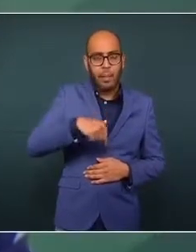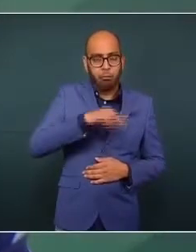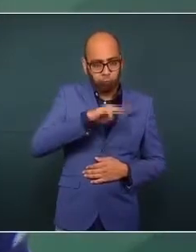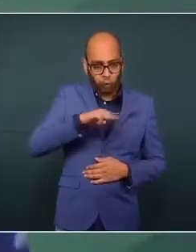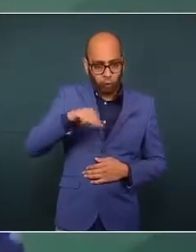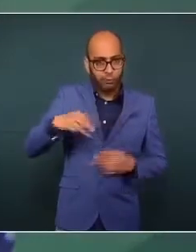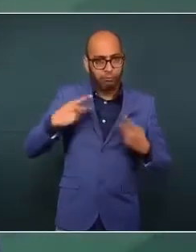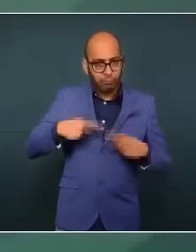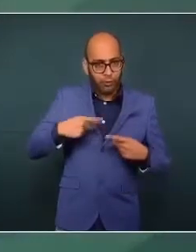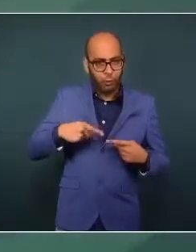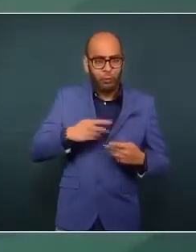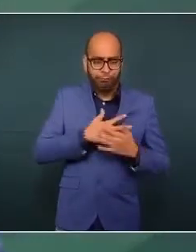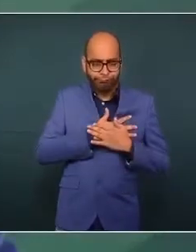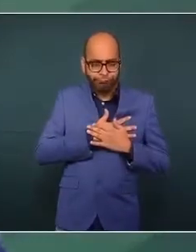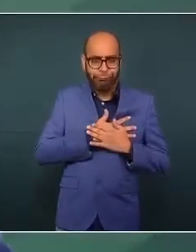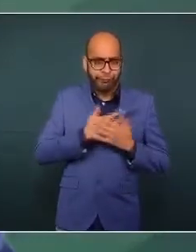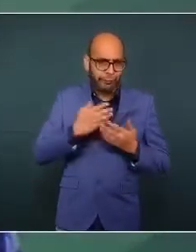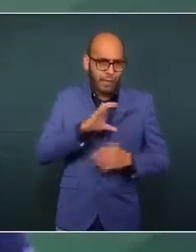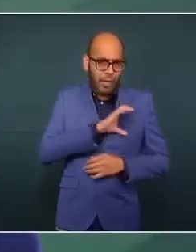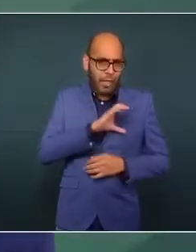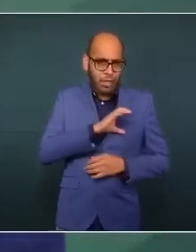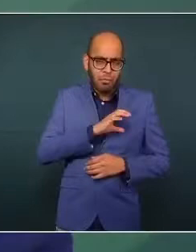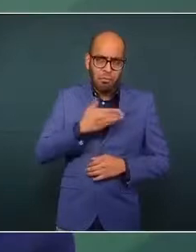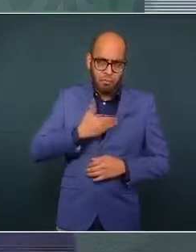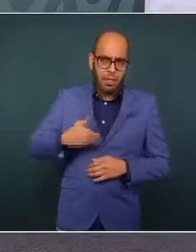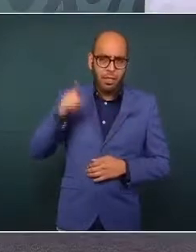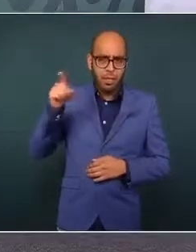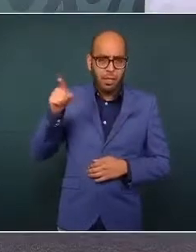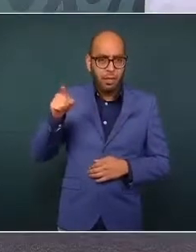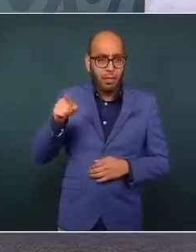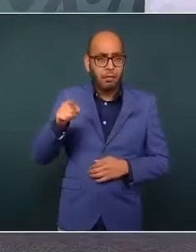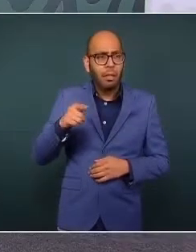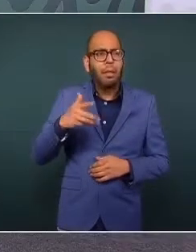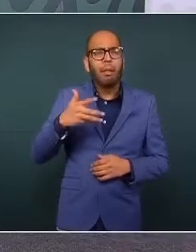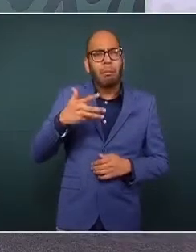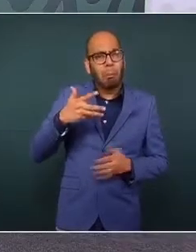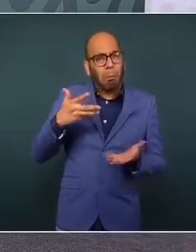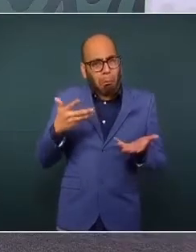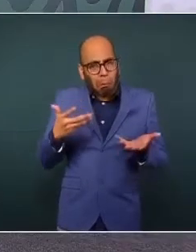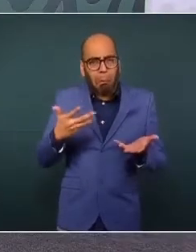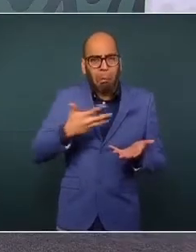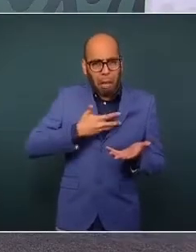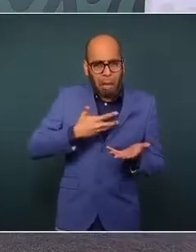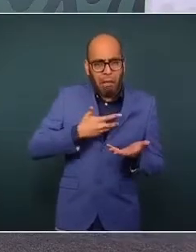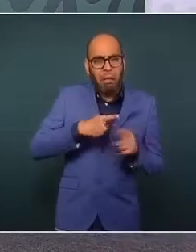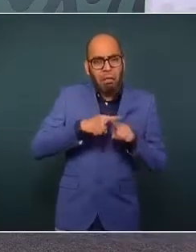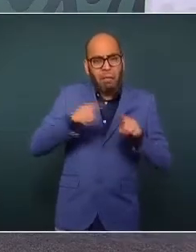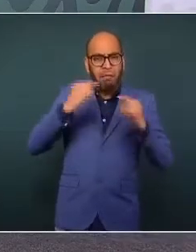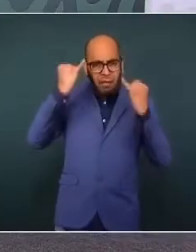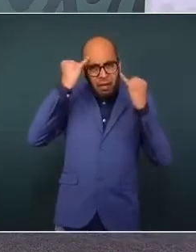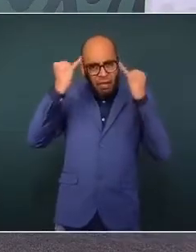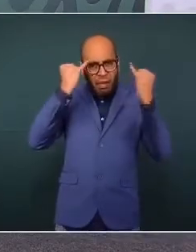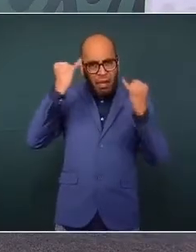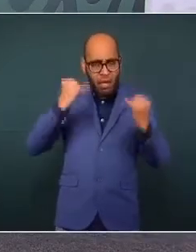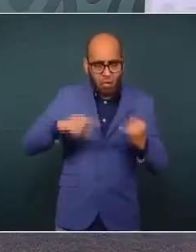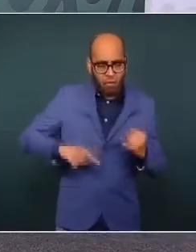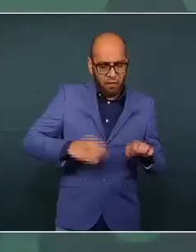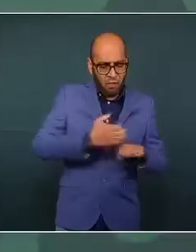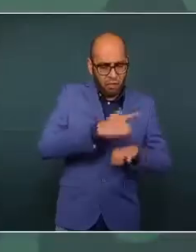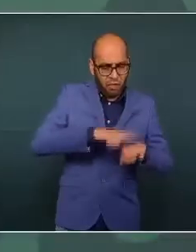Dijo el presidente, pues ya estamos aquí. Y a lo mejor tenemos diferencias, pero tenemos que trabajar juntos y así lo vamos a